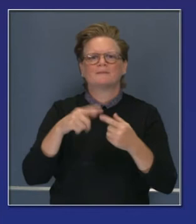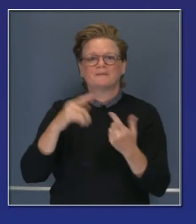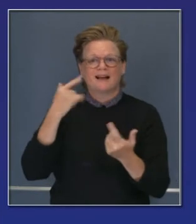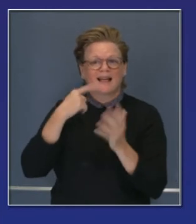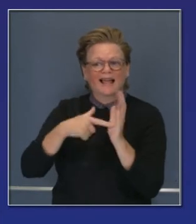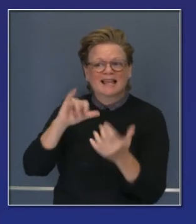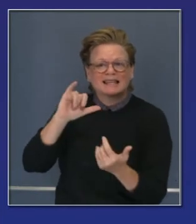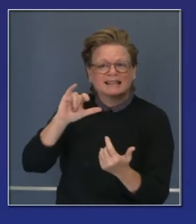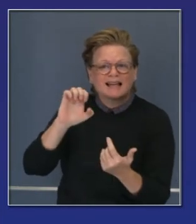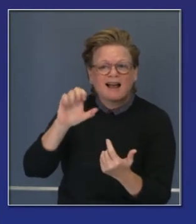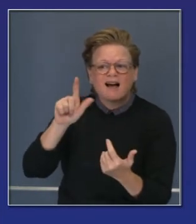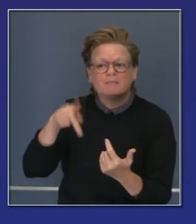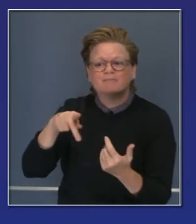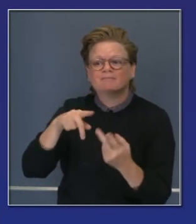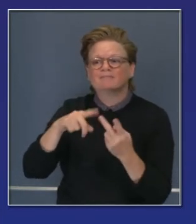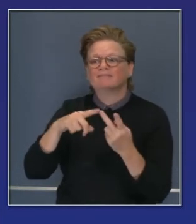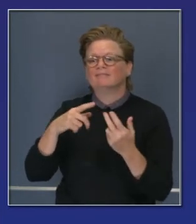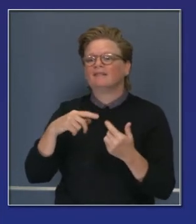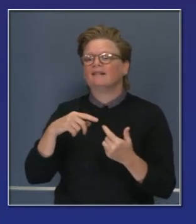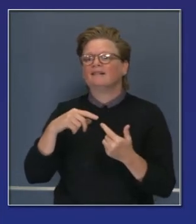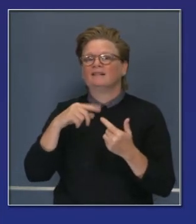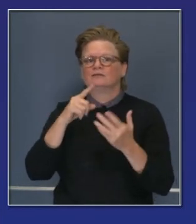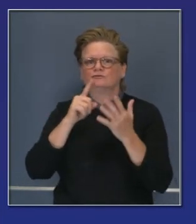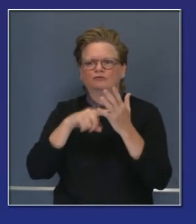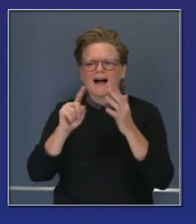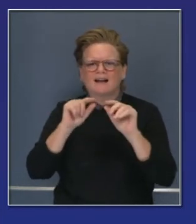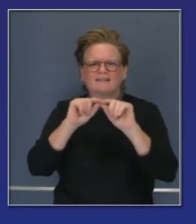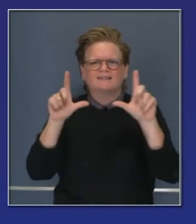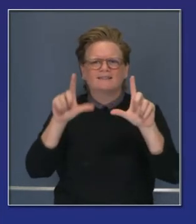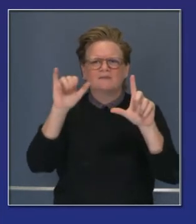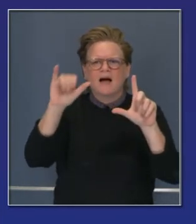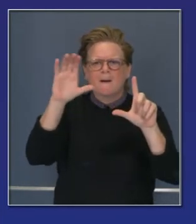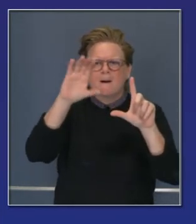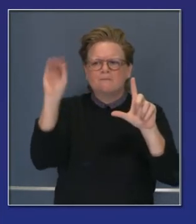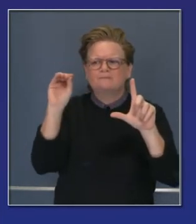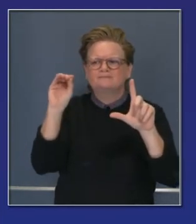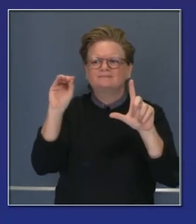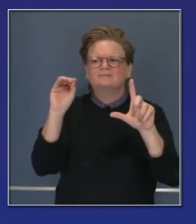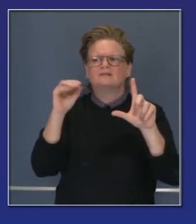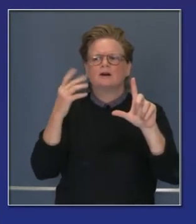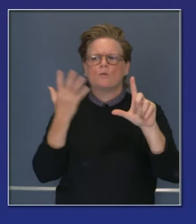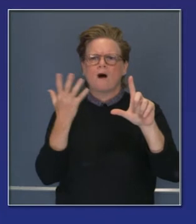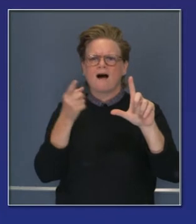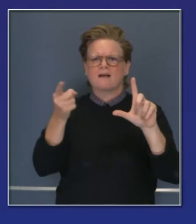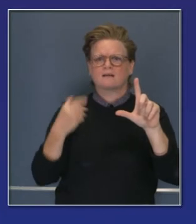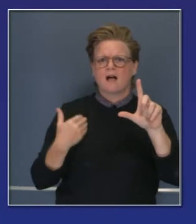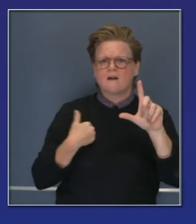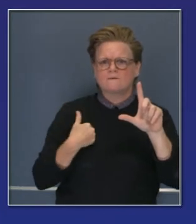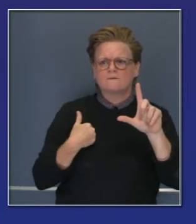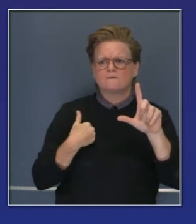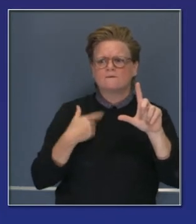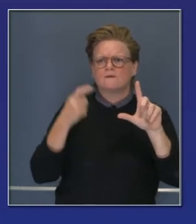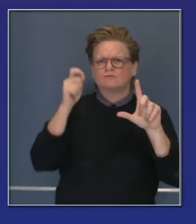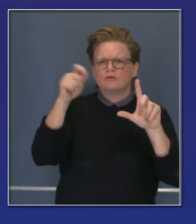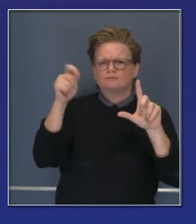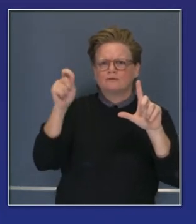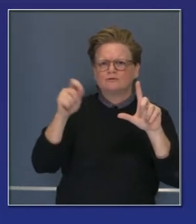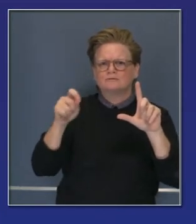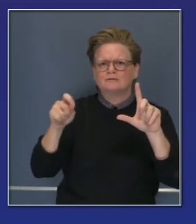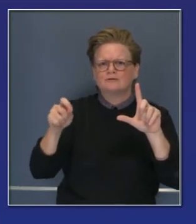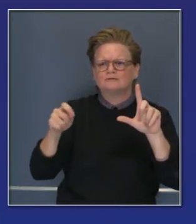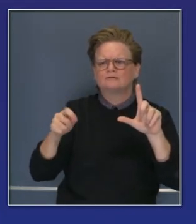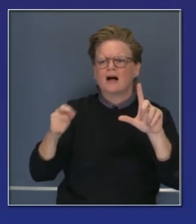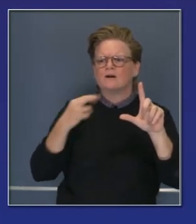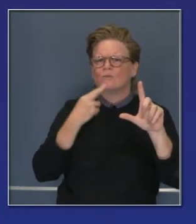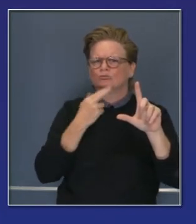perfecto, una plataforma social en la cual uno puede dar información para validar lo que aseveran, por ejemplo,